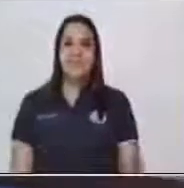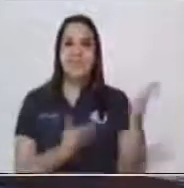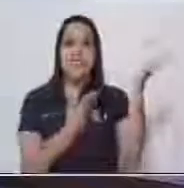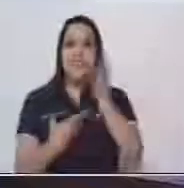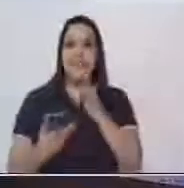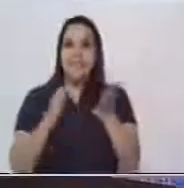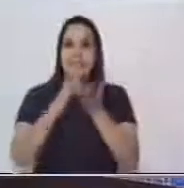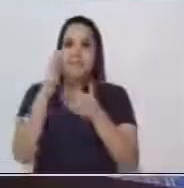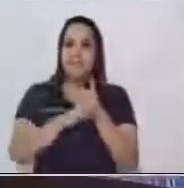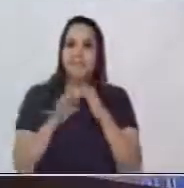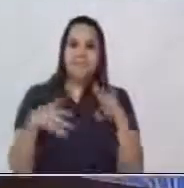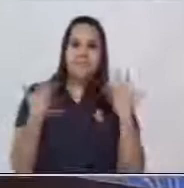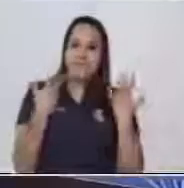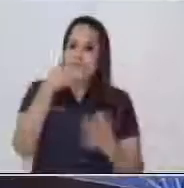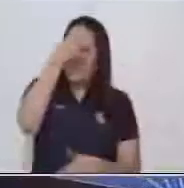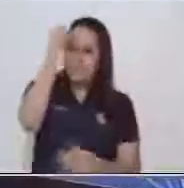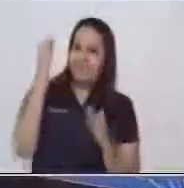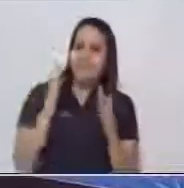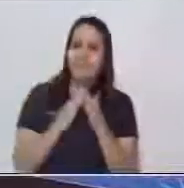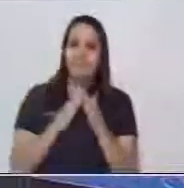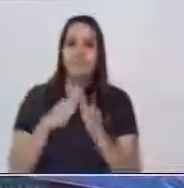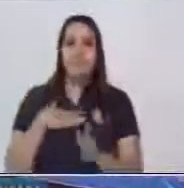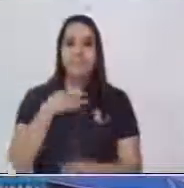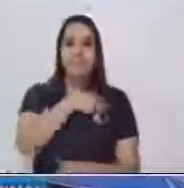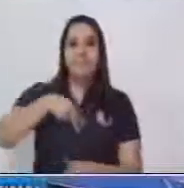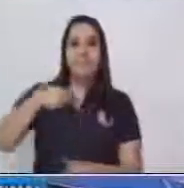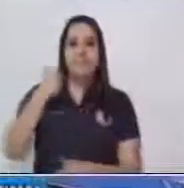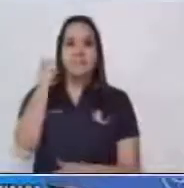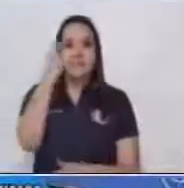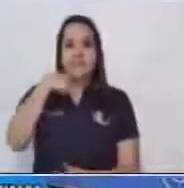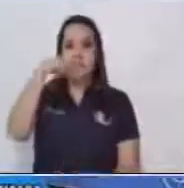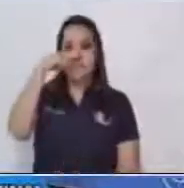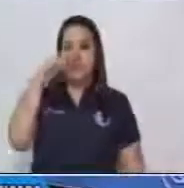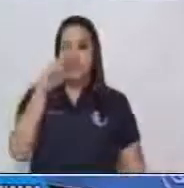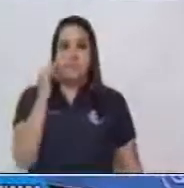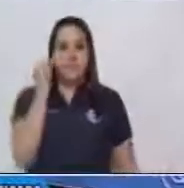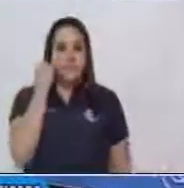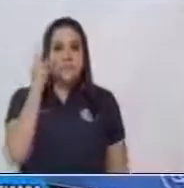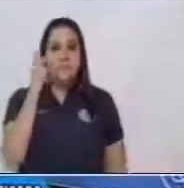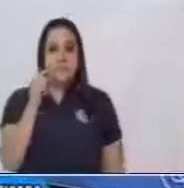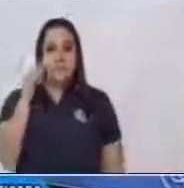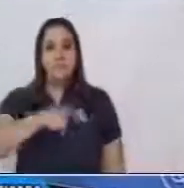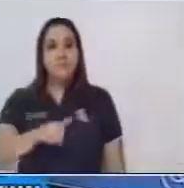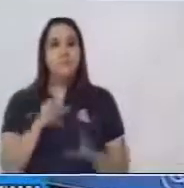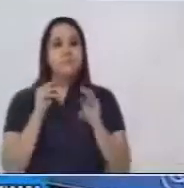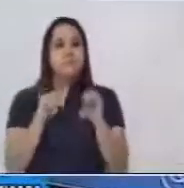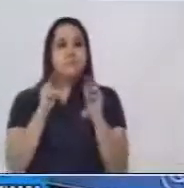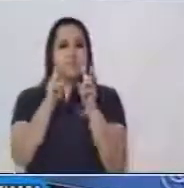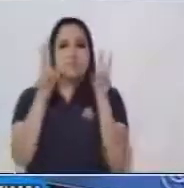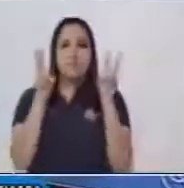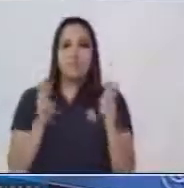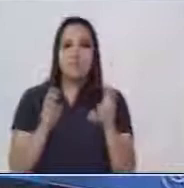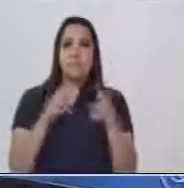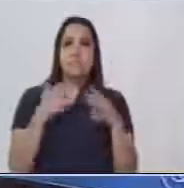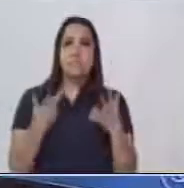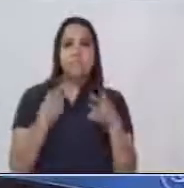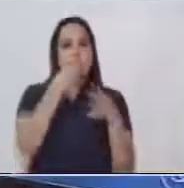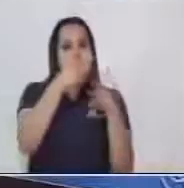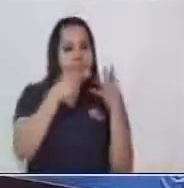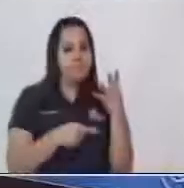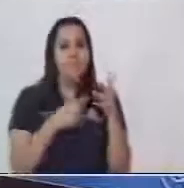Bienvenidos a este espacio educativo Aprende en Casa. Soy Astrid López y en esta oportunidad desarrollaré el tema de tipos de